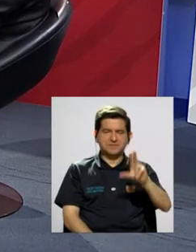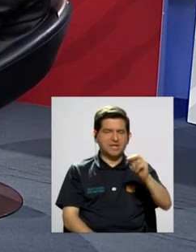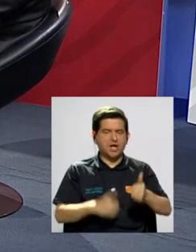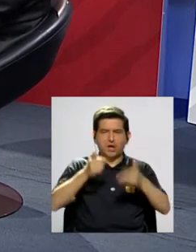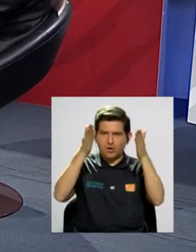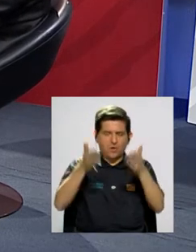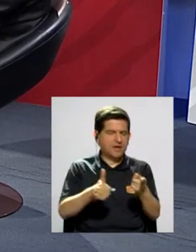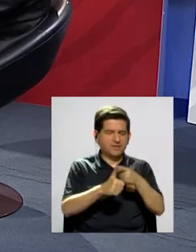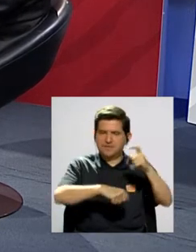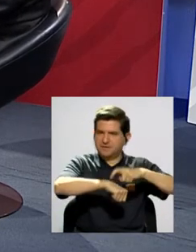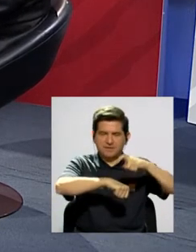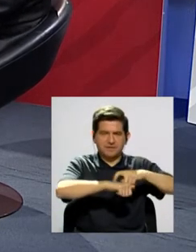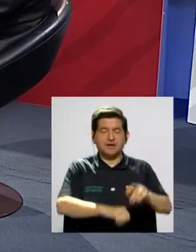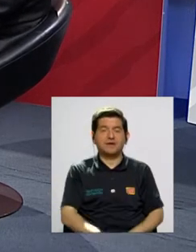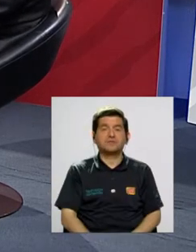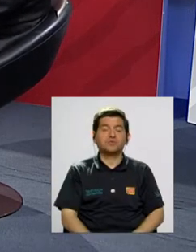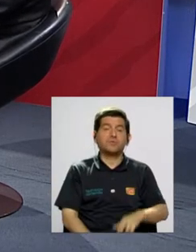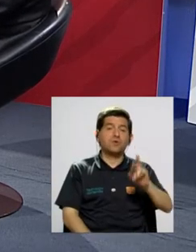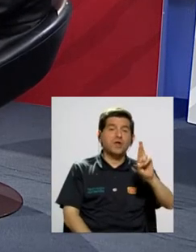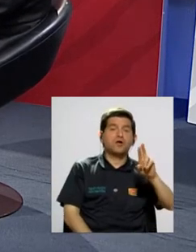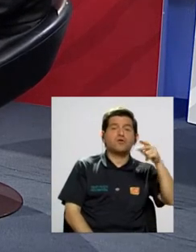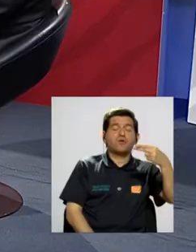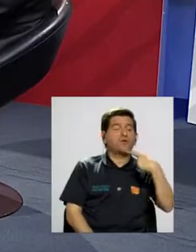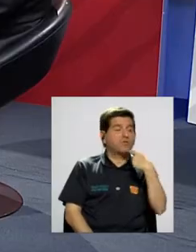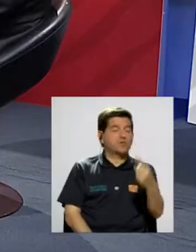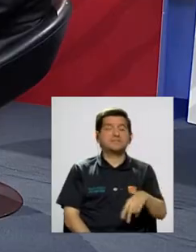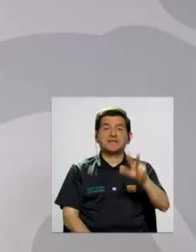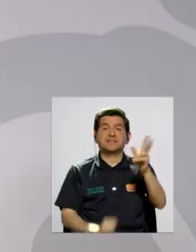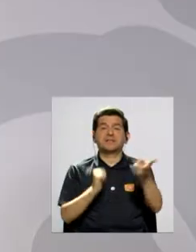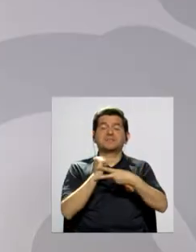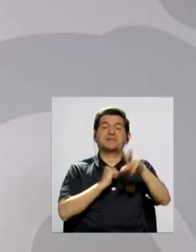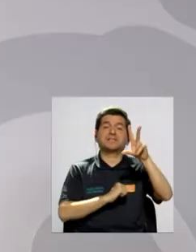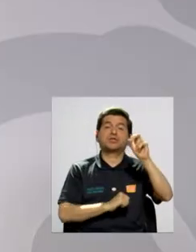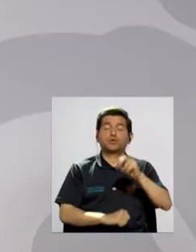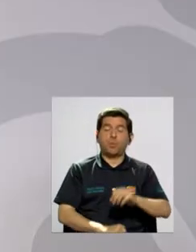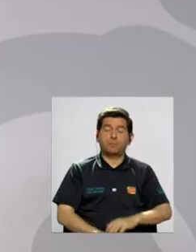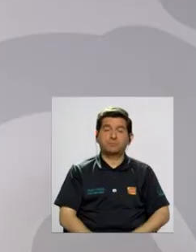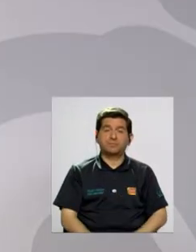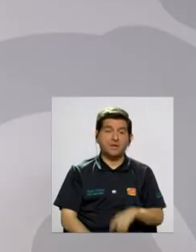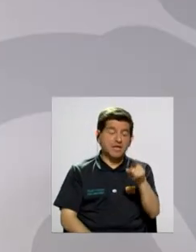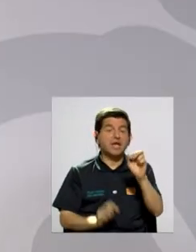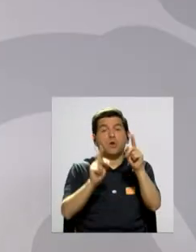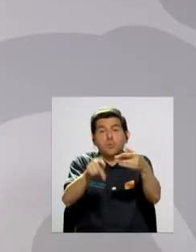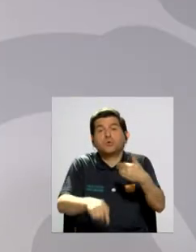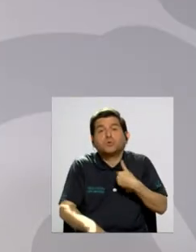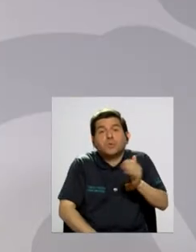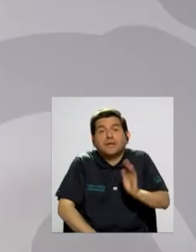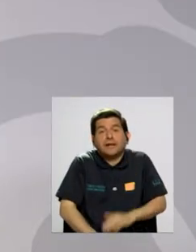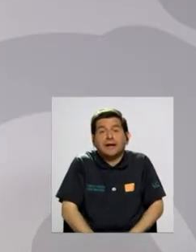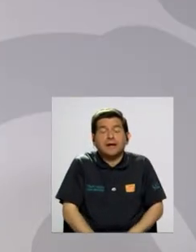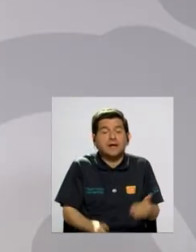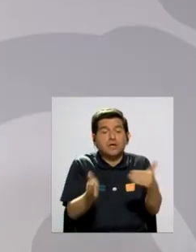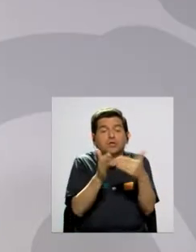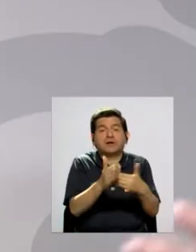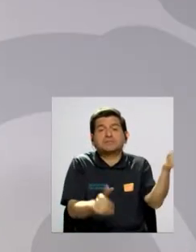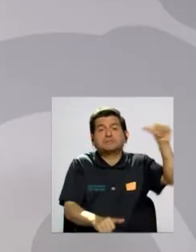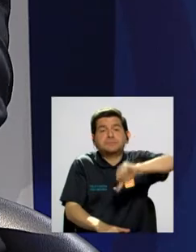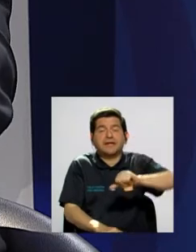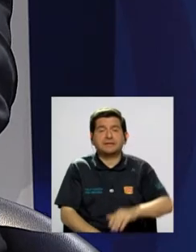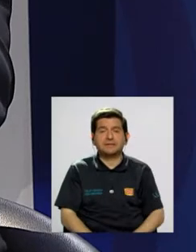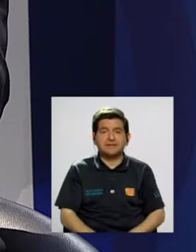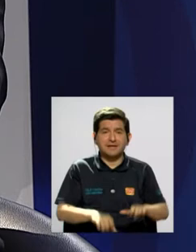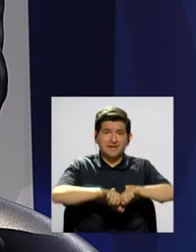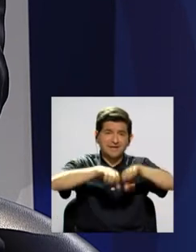en un inicio, gracias a que don Rodolfo Hernández dijo 3 veces que no, le quedó ese espacio y pierde otra vez. Y es que el sistema